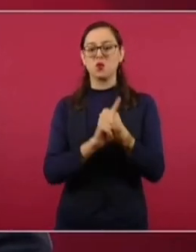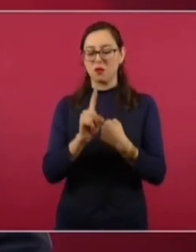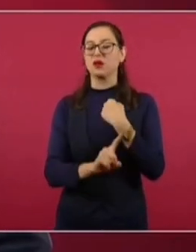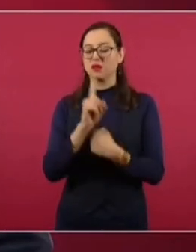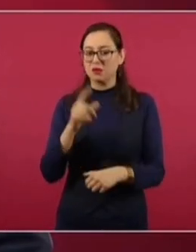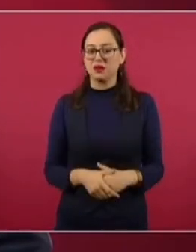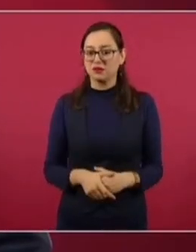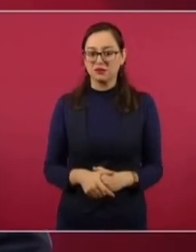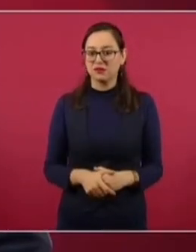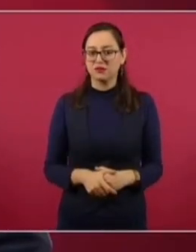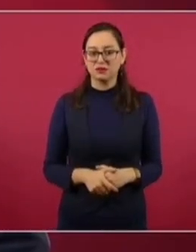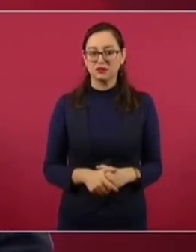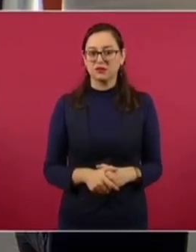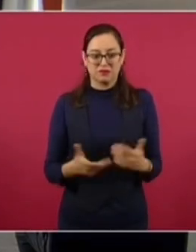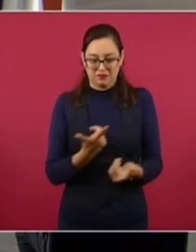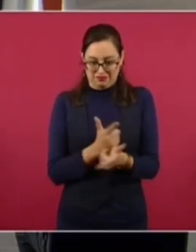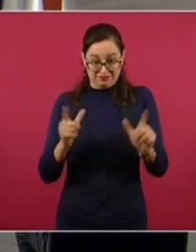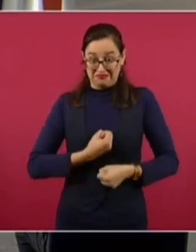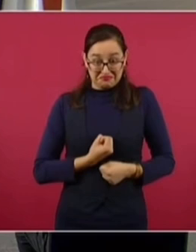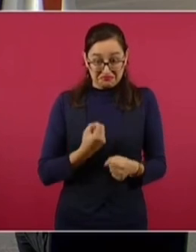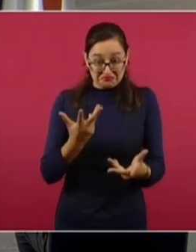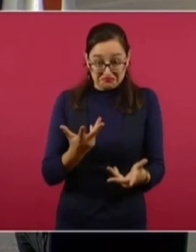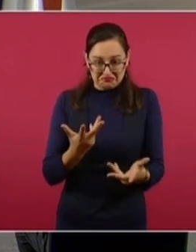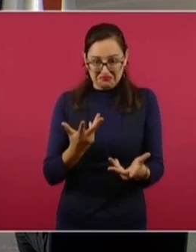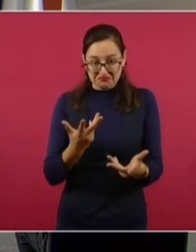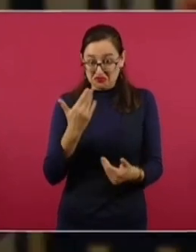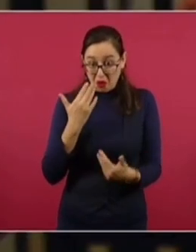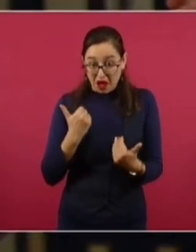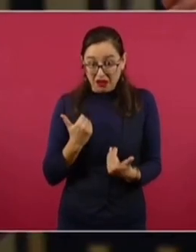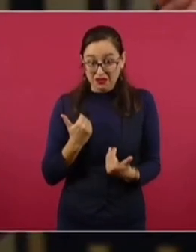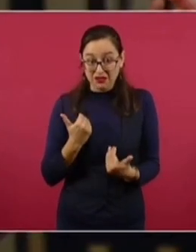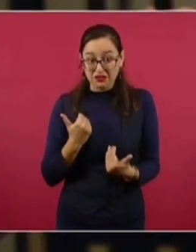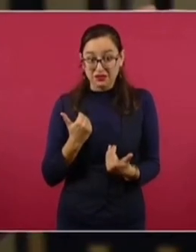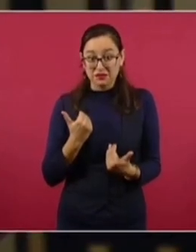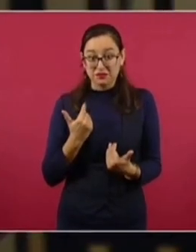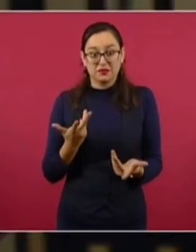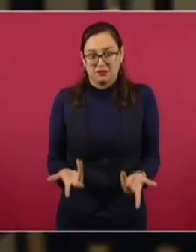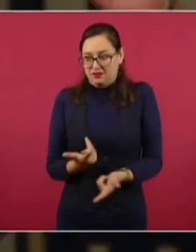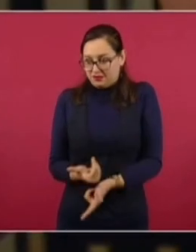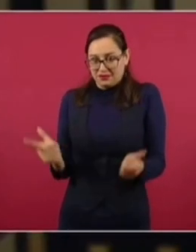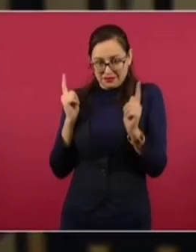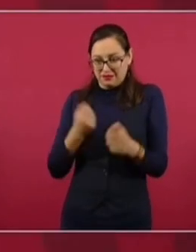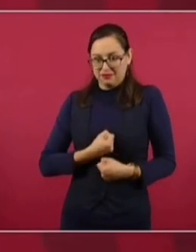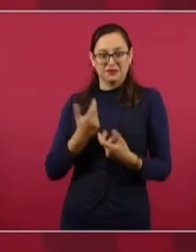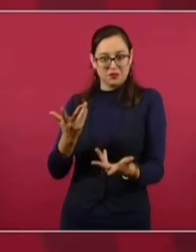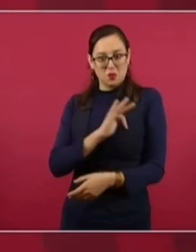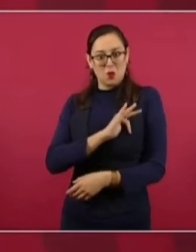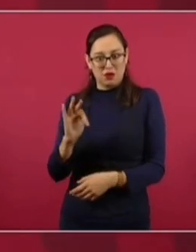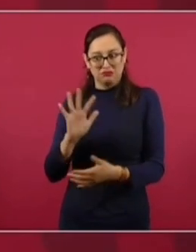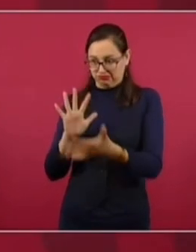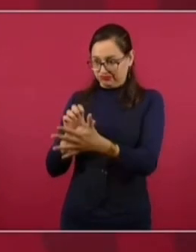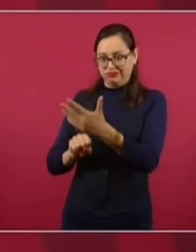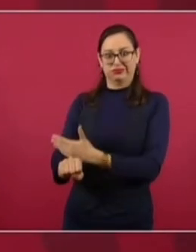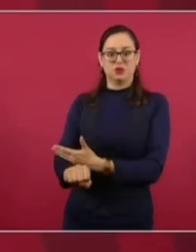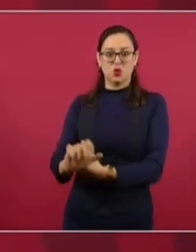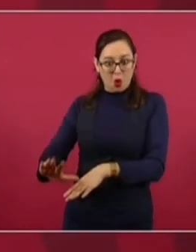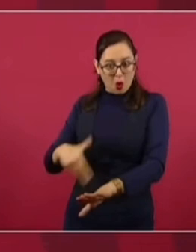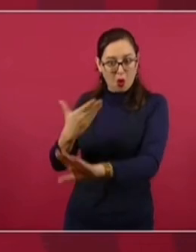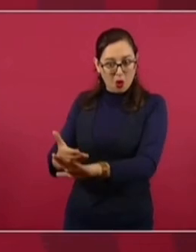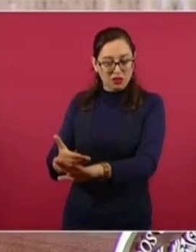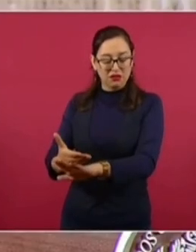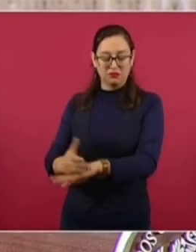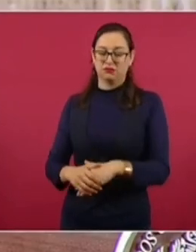permanente a la libertad de expresión y a la libertad. Y le explico